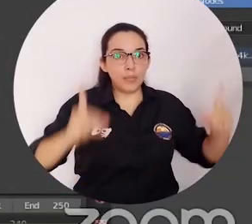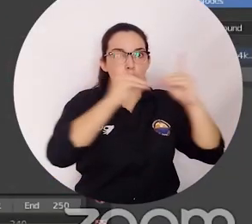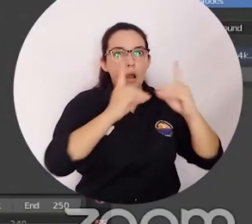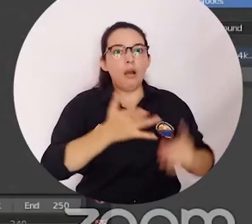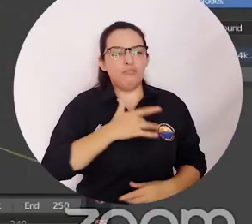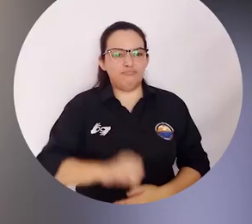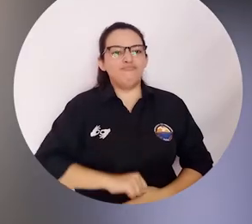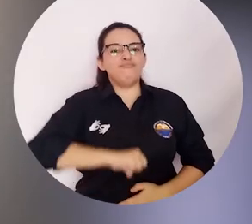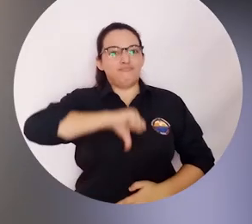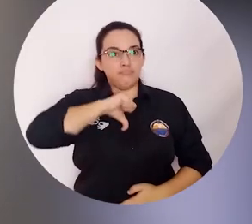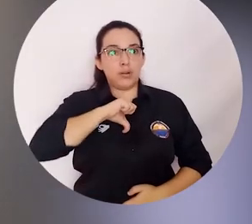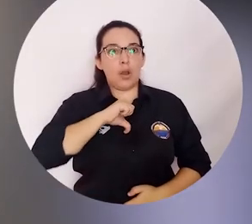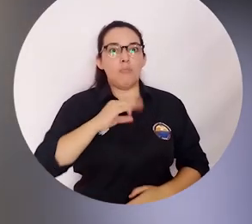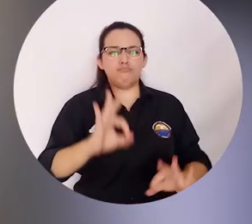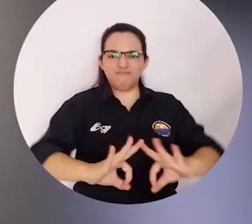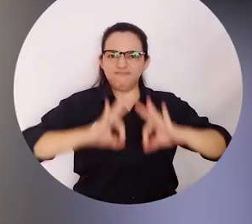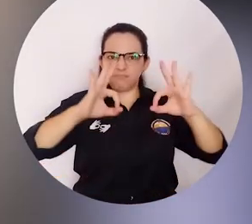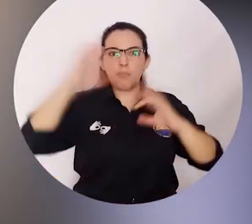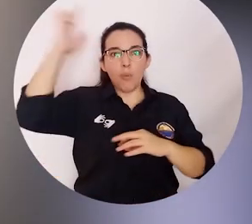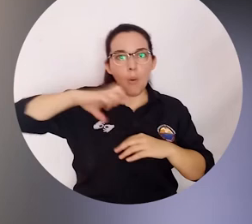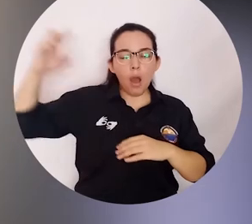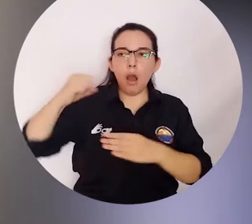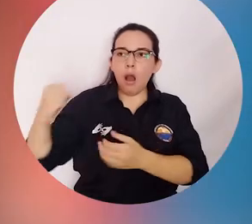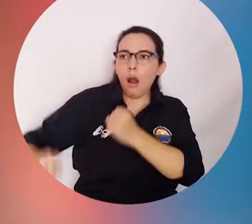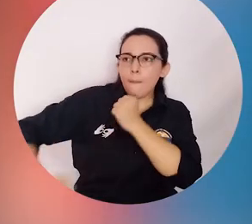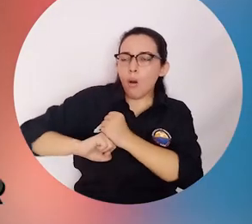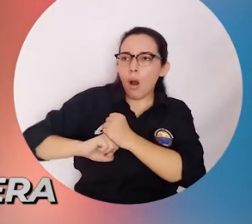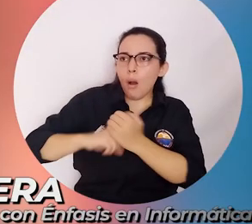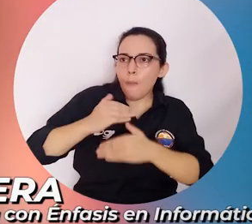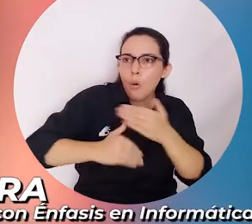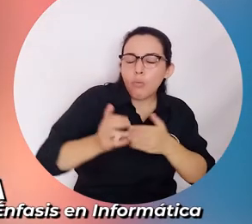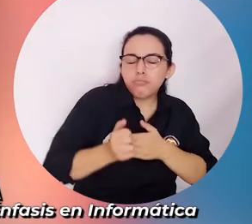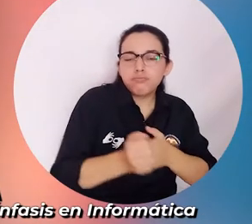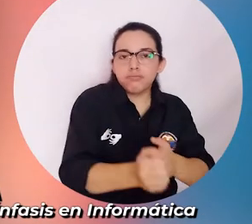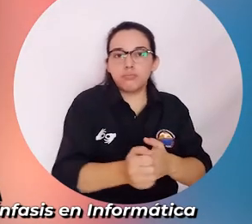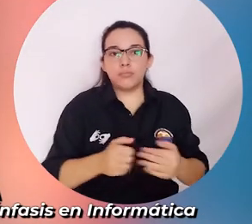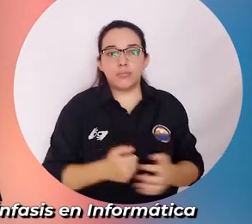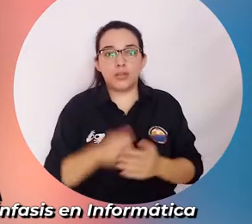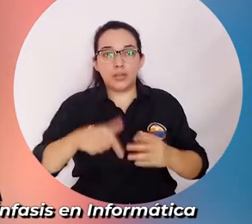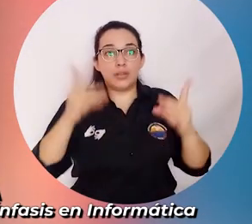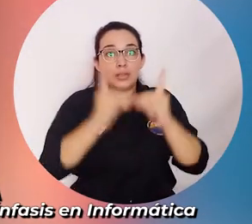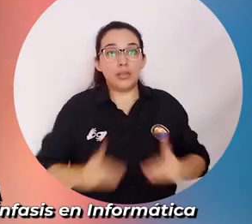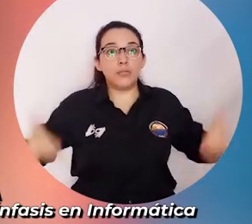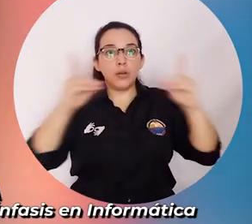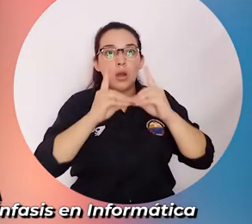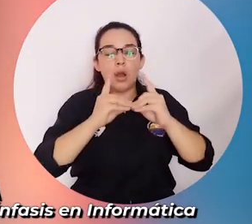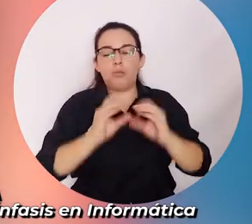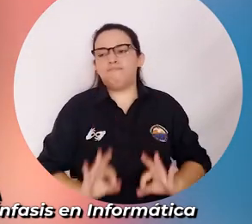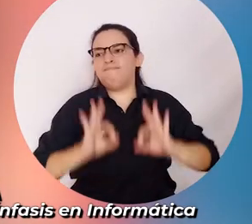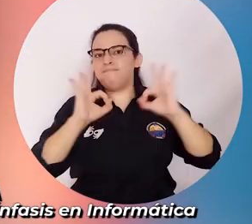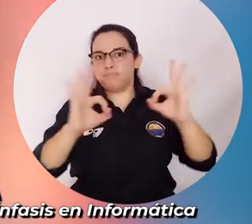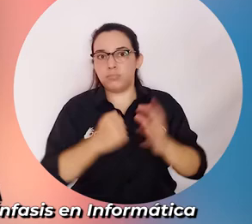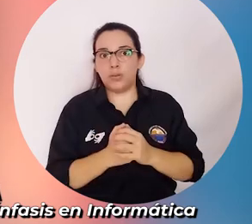tuvimos excelentes profesionales que supieron orientar nuestro proceso. Decir que cursar este diplomado para nosotros fue una excelente